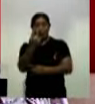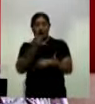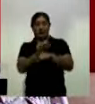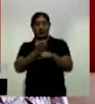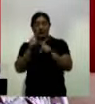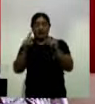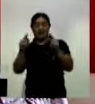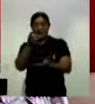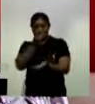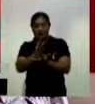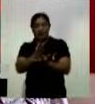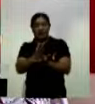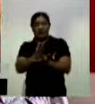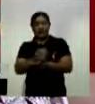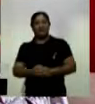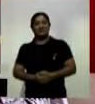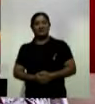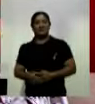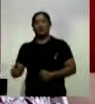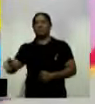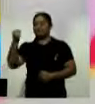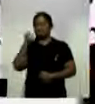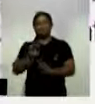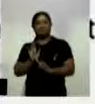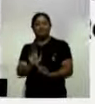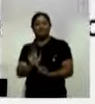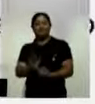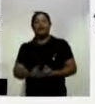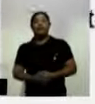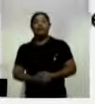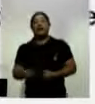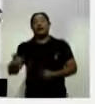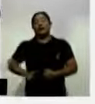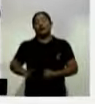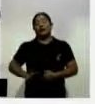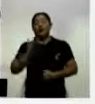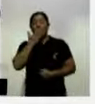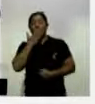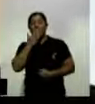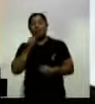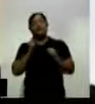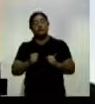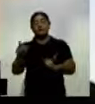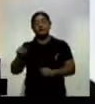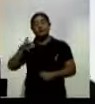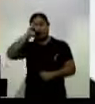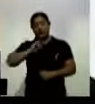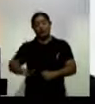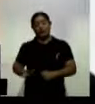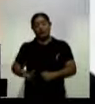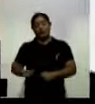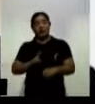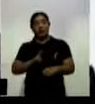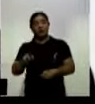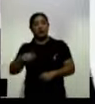sostener, tengan para que aprendan. El gobierno de Sonora confirmó que el secretario de gobierno, Miguel Ernesto Pompa